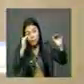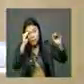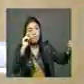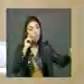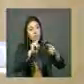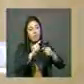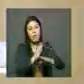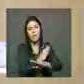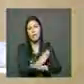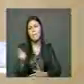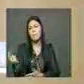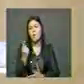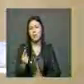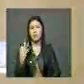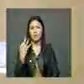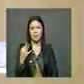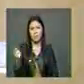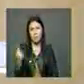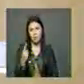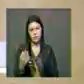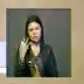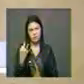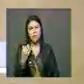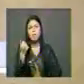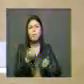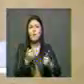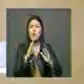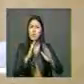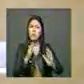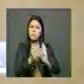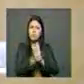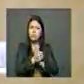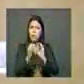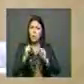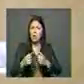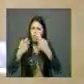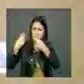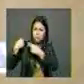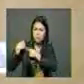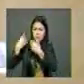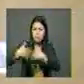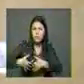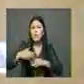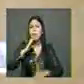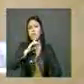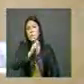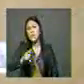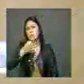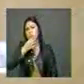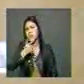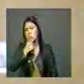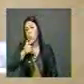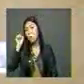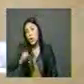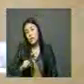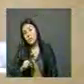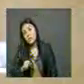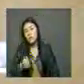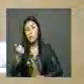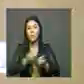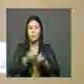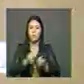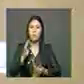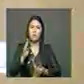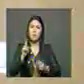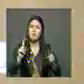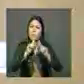pregunta 3, que indaga sobre la competencia de ese tribunal para decidir si las parejas del mismo sexo pueden contraer matrimonio, dado que es